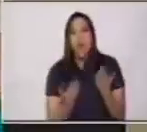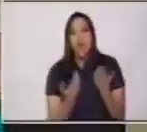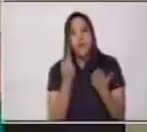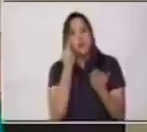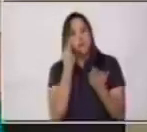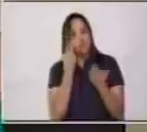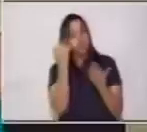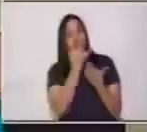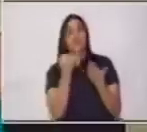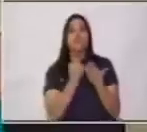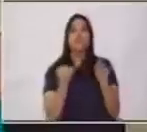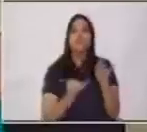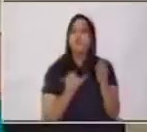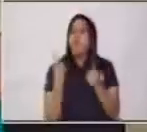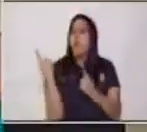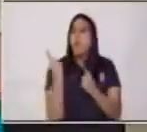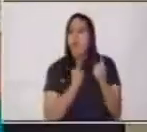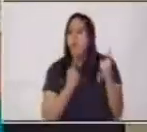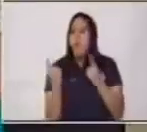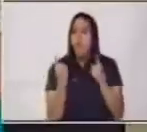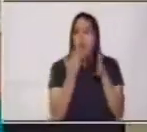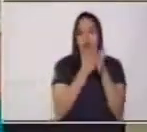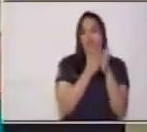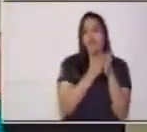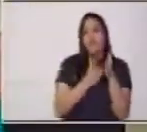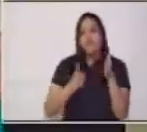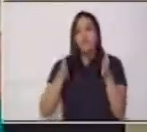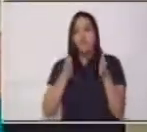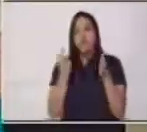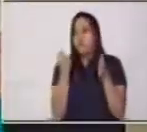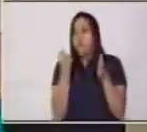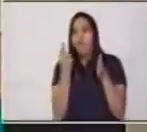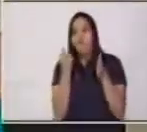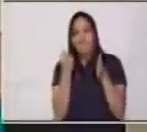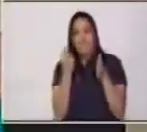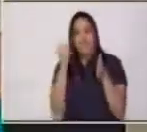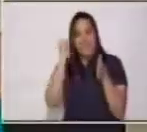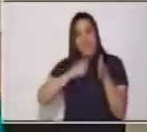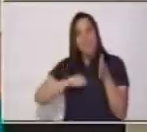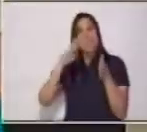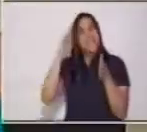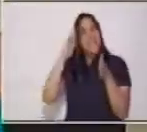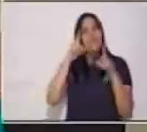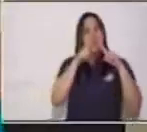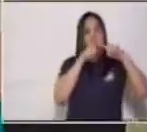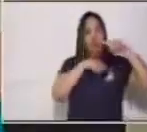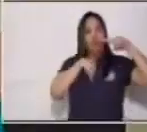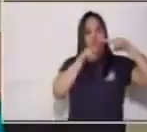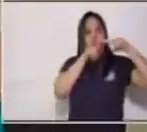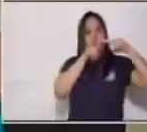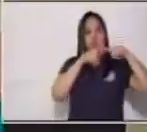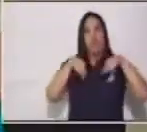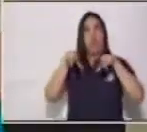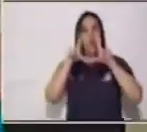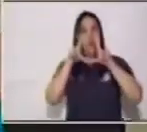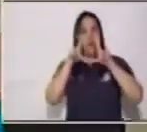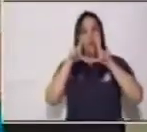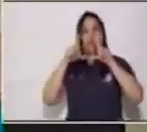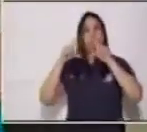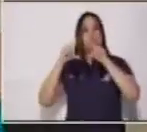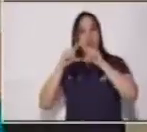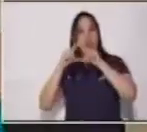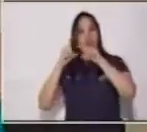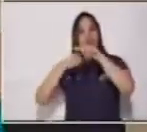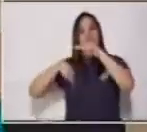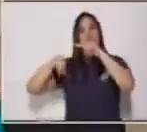indiques o dibujes cuál sería la secuencia o cuál es la secuencia que continúa acá. ¿Y cuál crees tú que es la